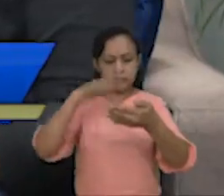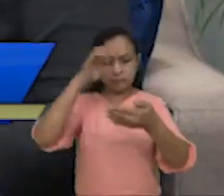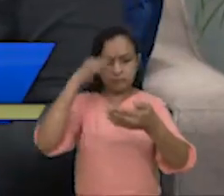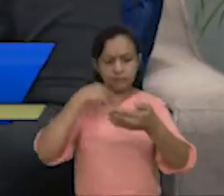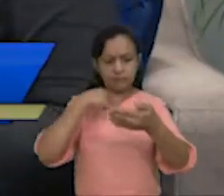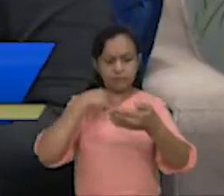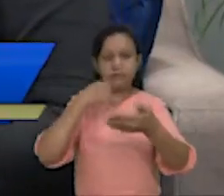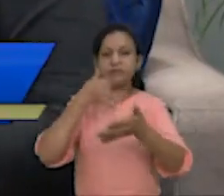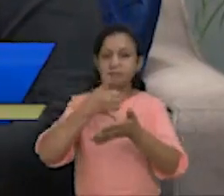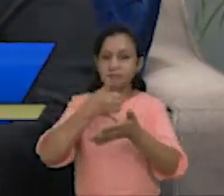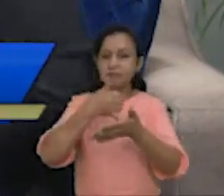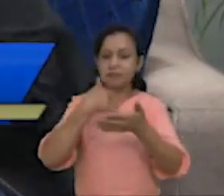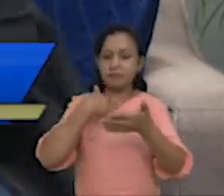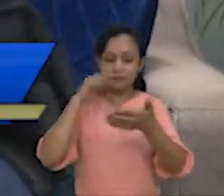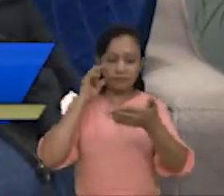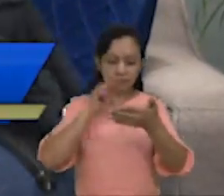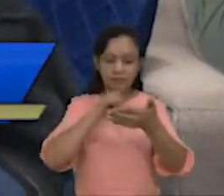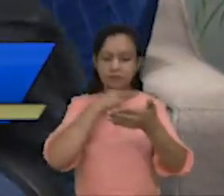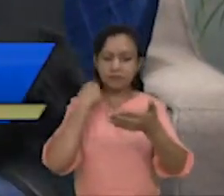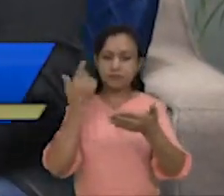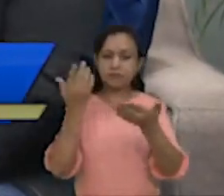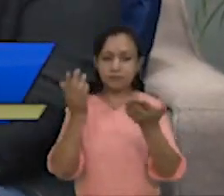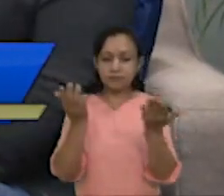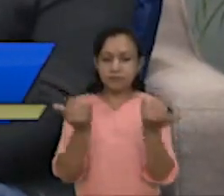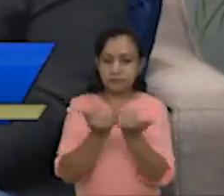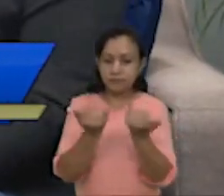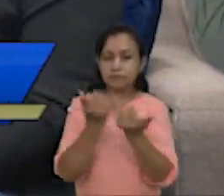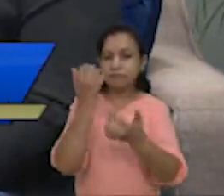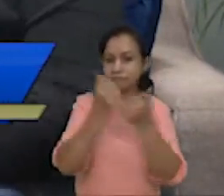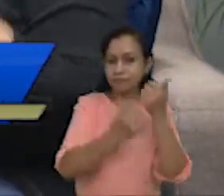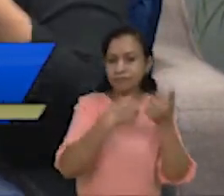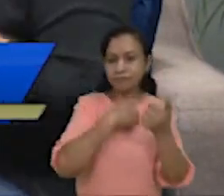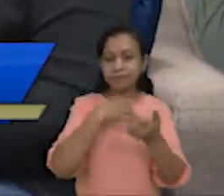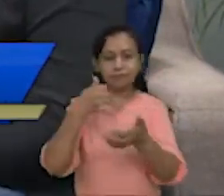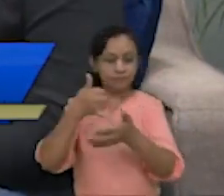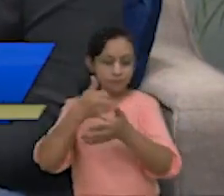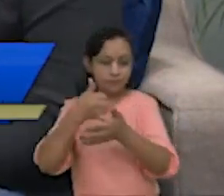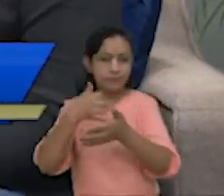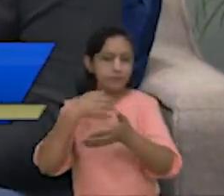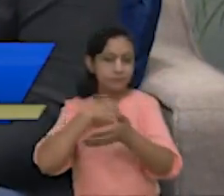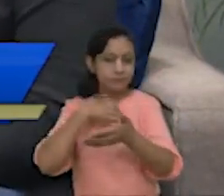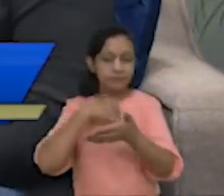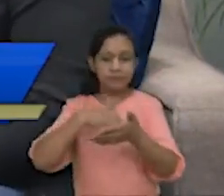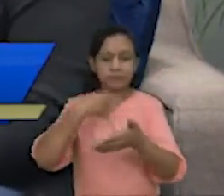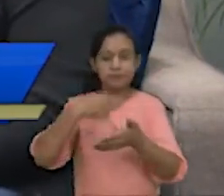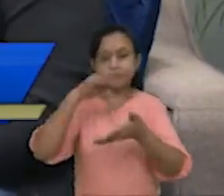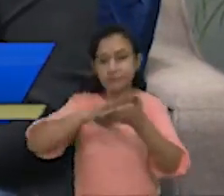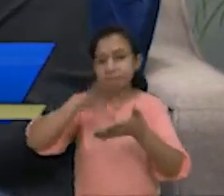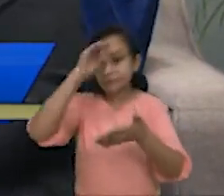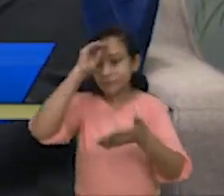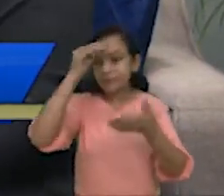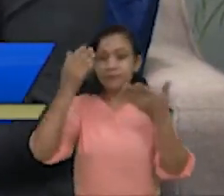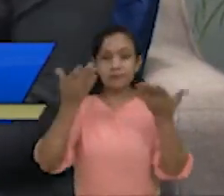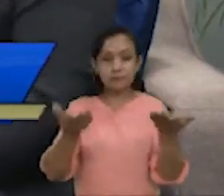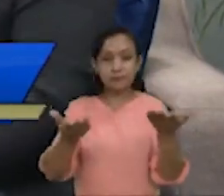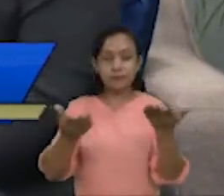en debilidades que hay en el ejercicio, porque sí los tenemos, tenemos defectos, tenemos debilidades, todos los días aprendemos